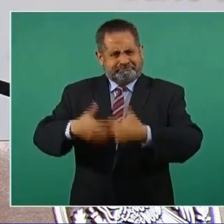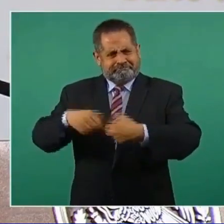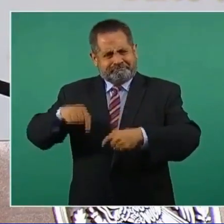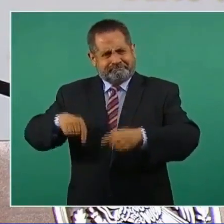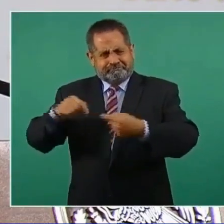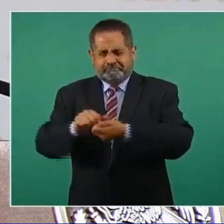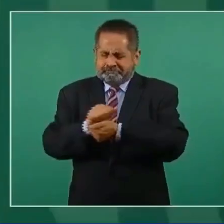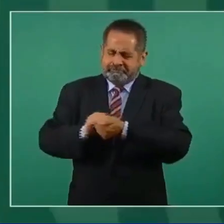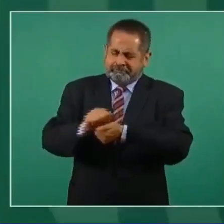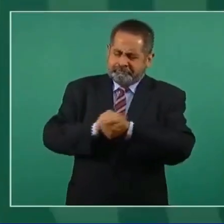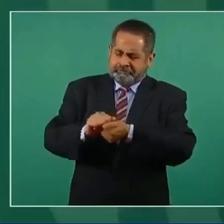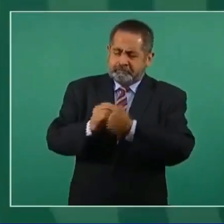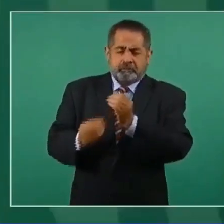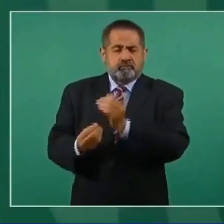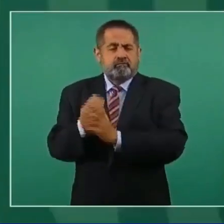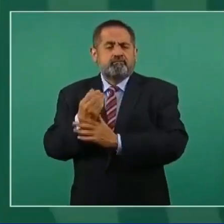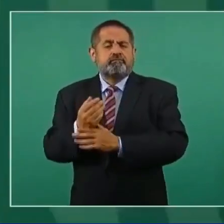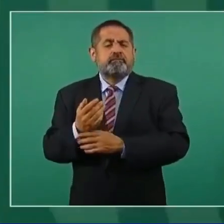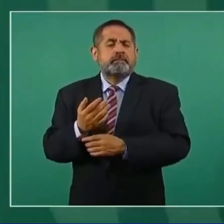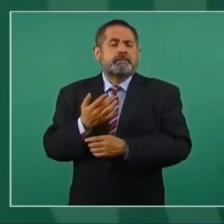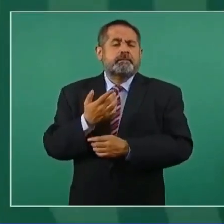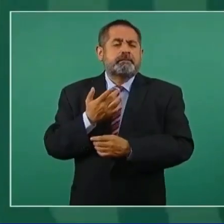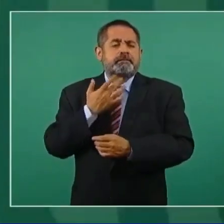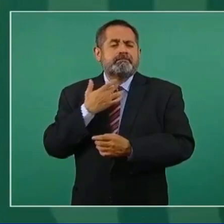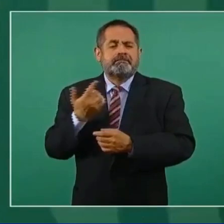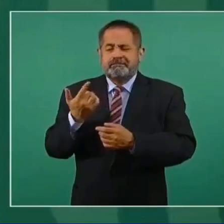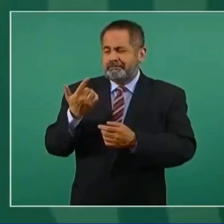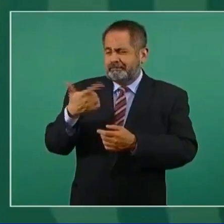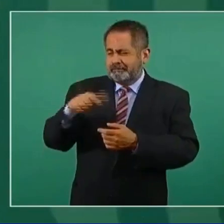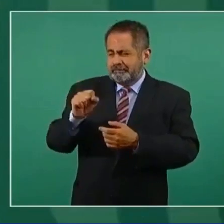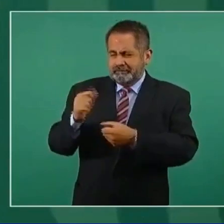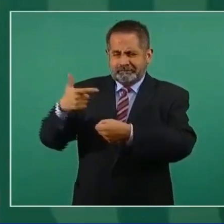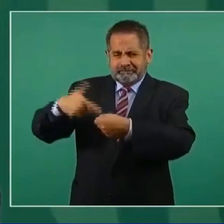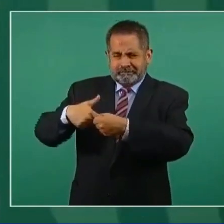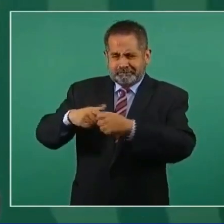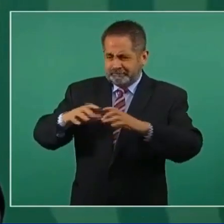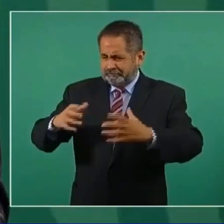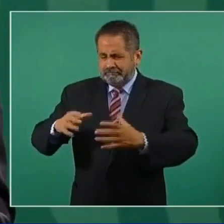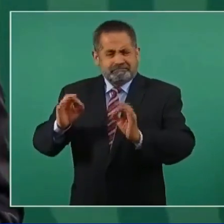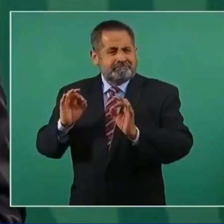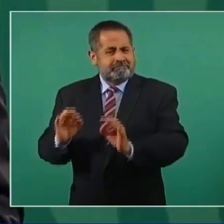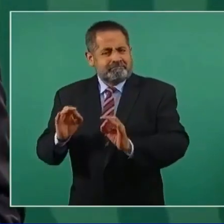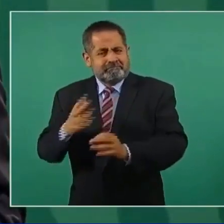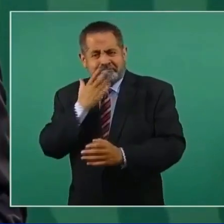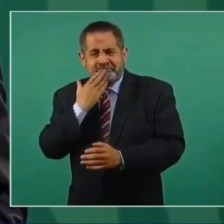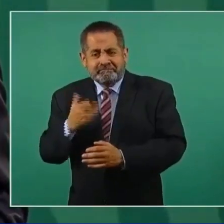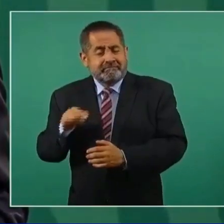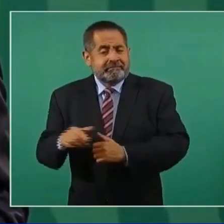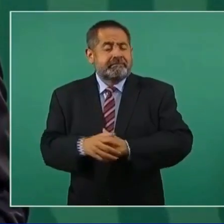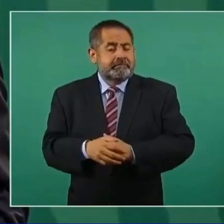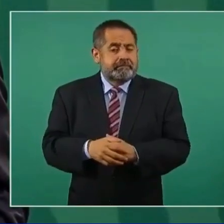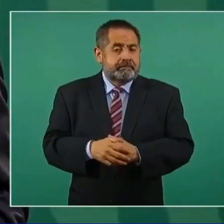En ese tiempo, en vez de construir cuando menos una refinería,